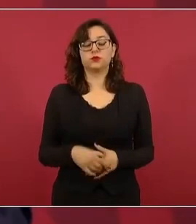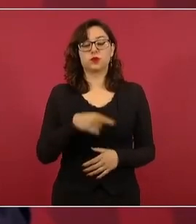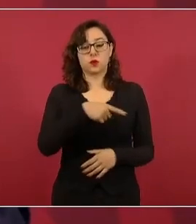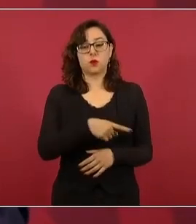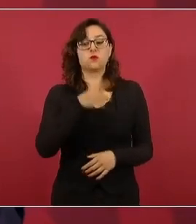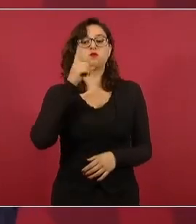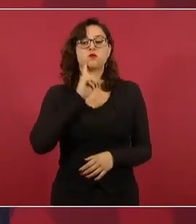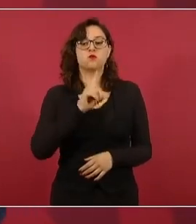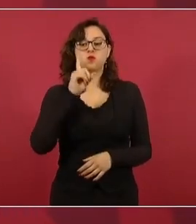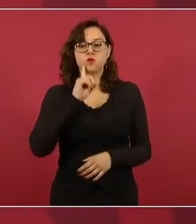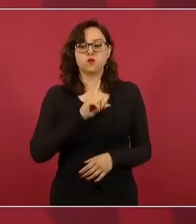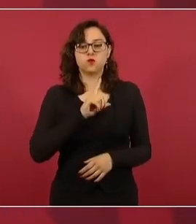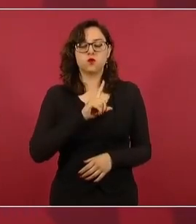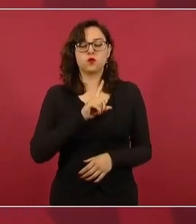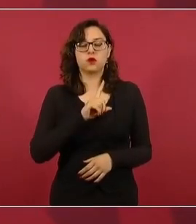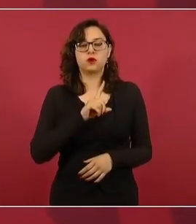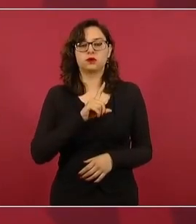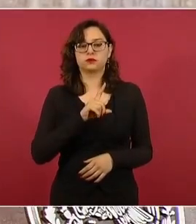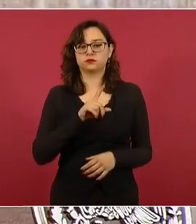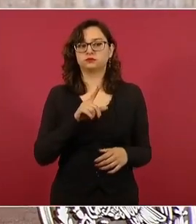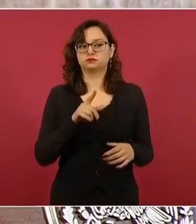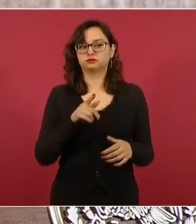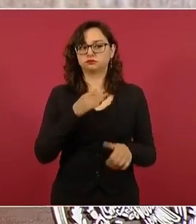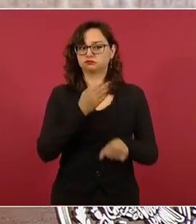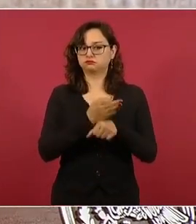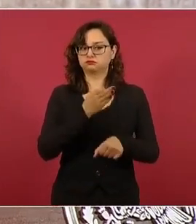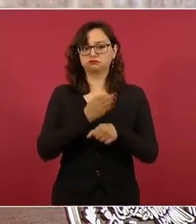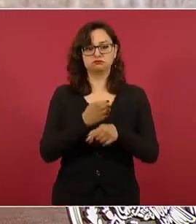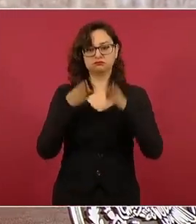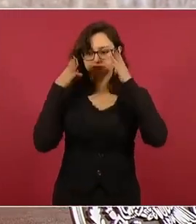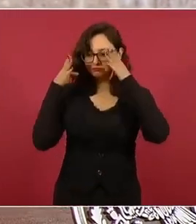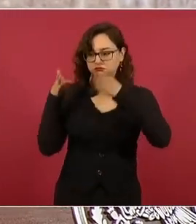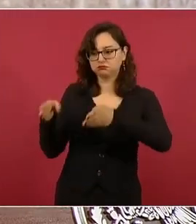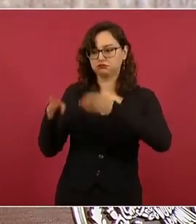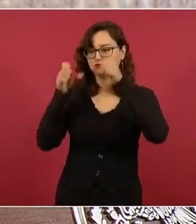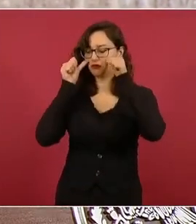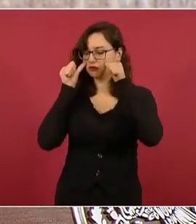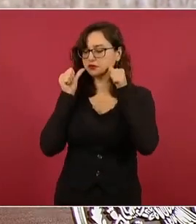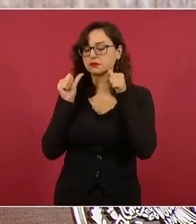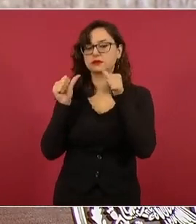en toda la península de Yucatán.